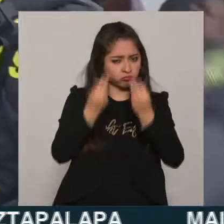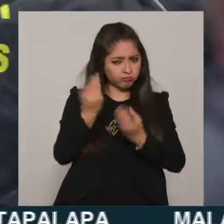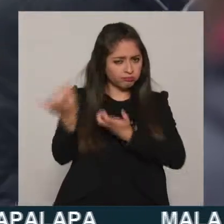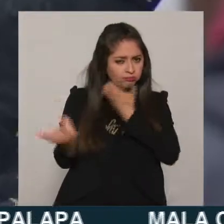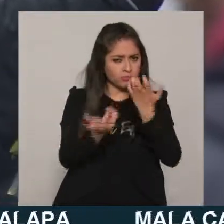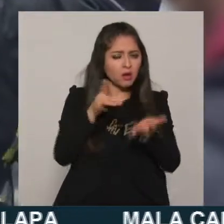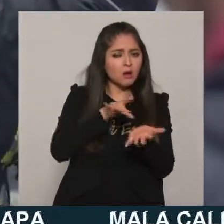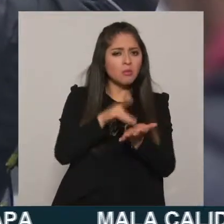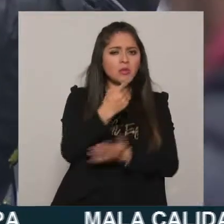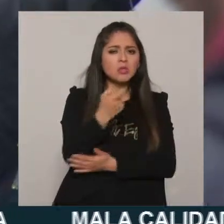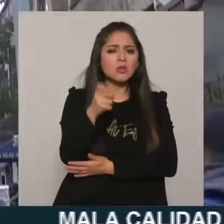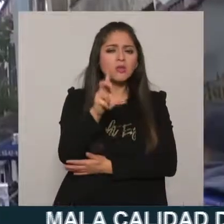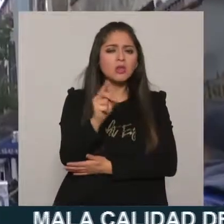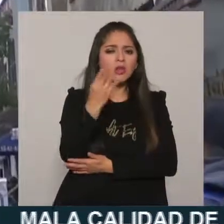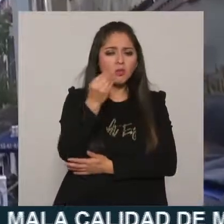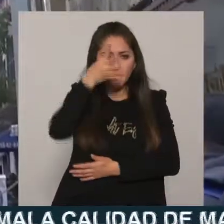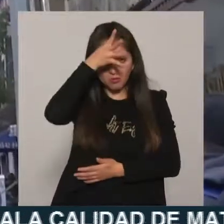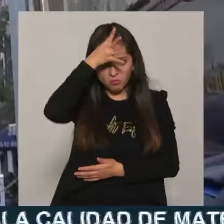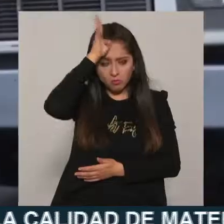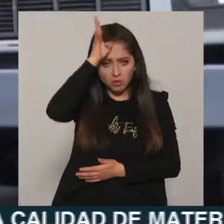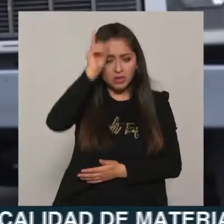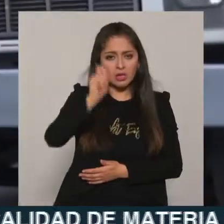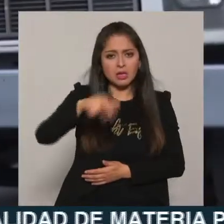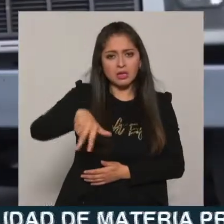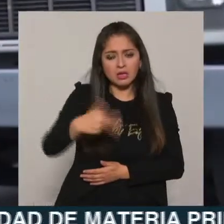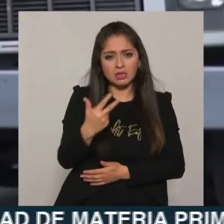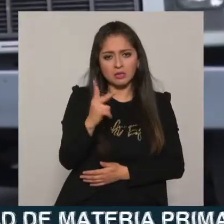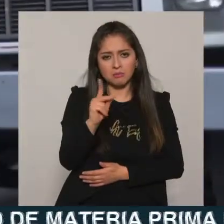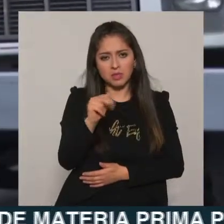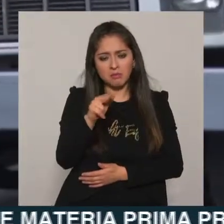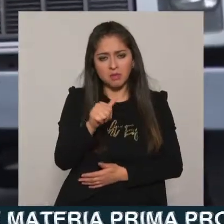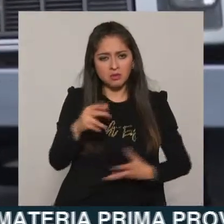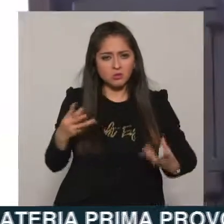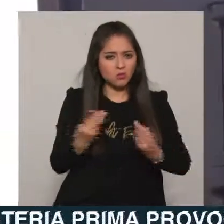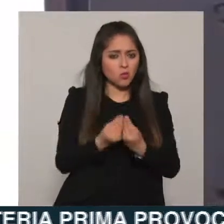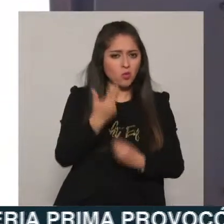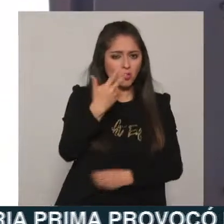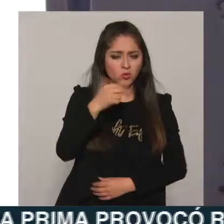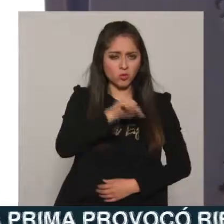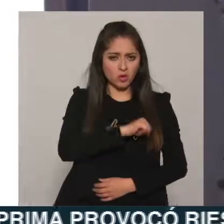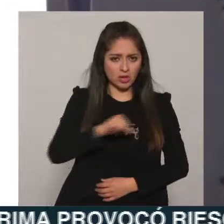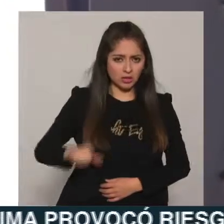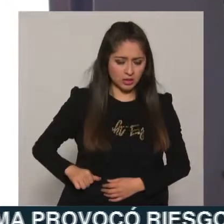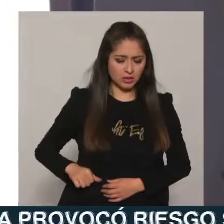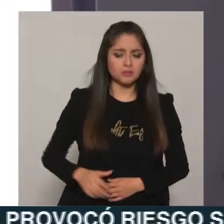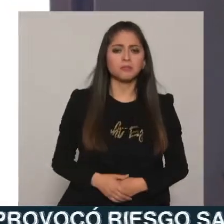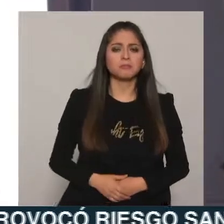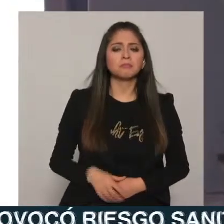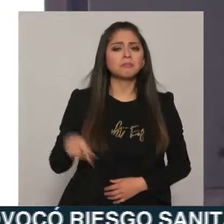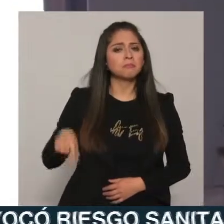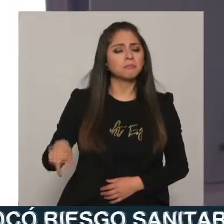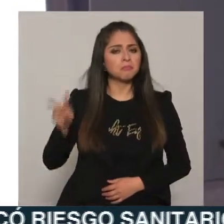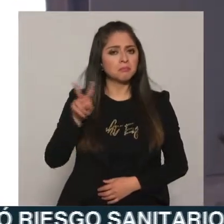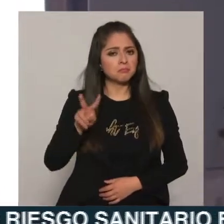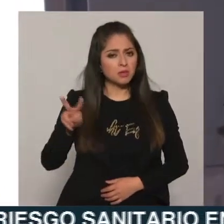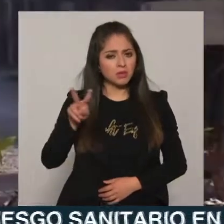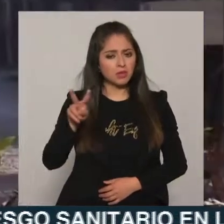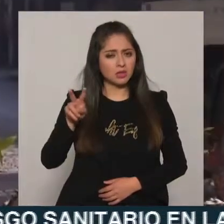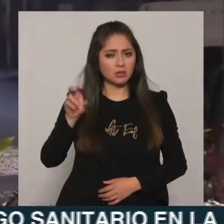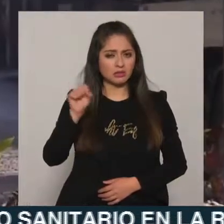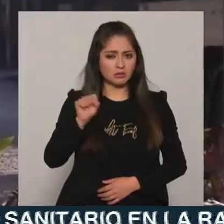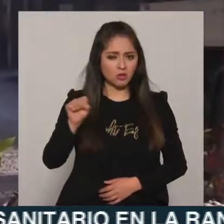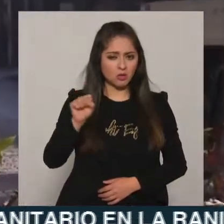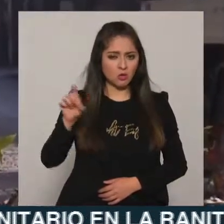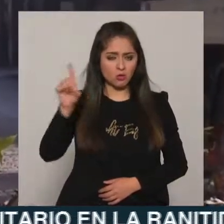de 139 bomberos y de 13 pipas proporcionadas por 8 alcaldías. Este fin de semana continuaron los trabajos de enfriamiento